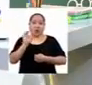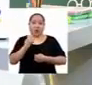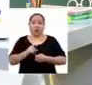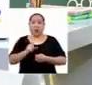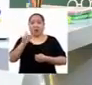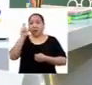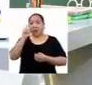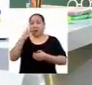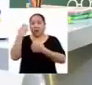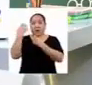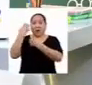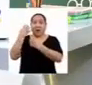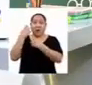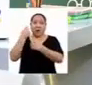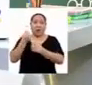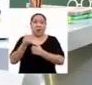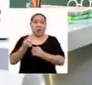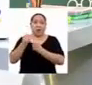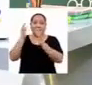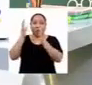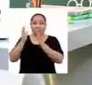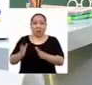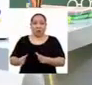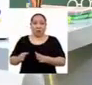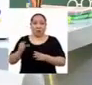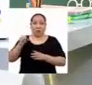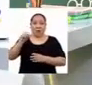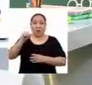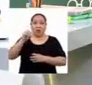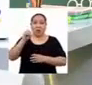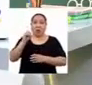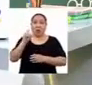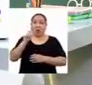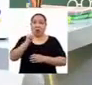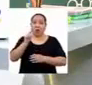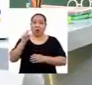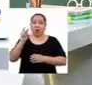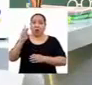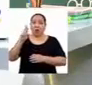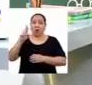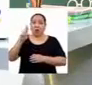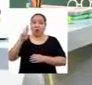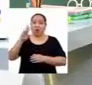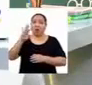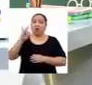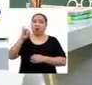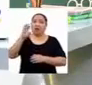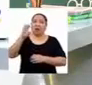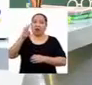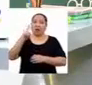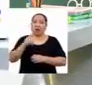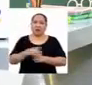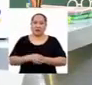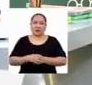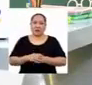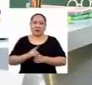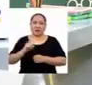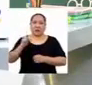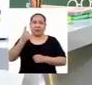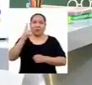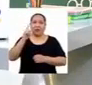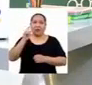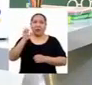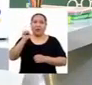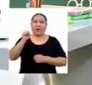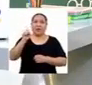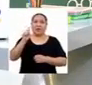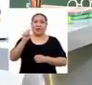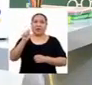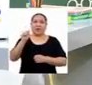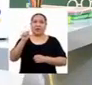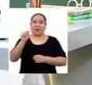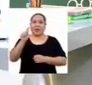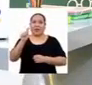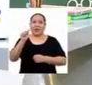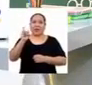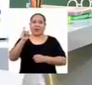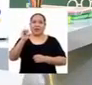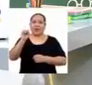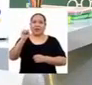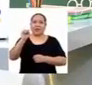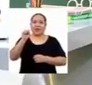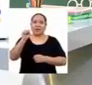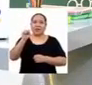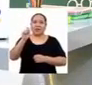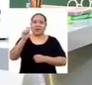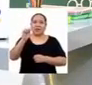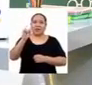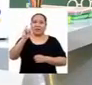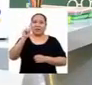economista Gottfried Achenbach utilizó por primera vez el término alemán Statistik para referirse